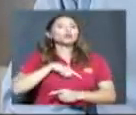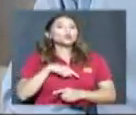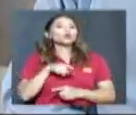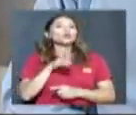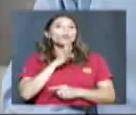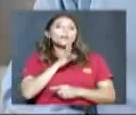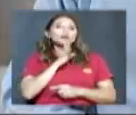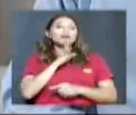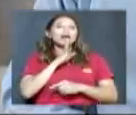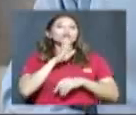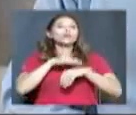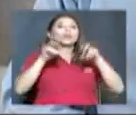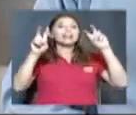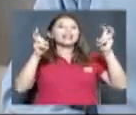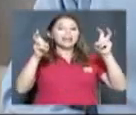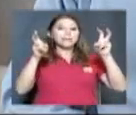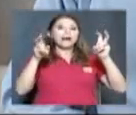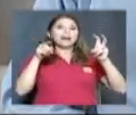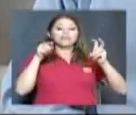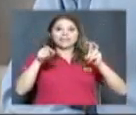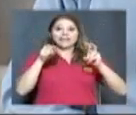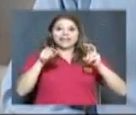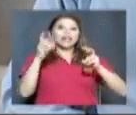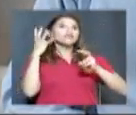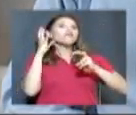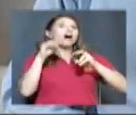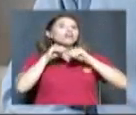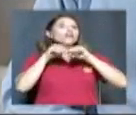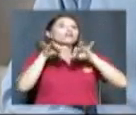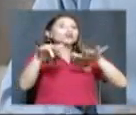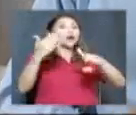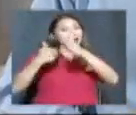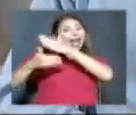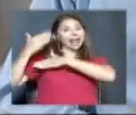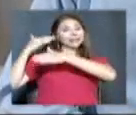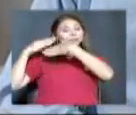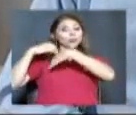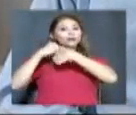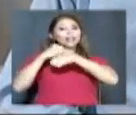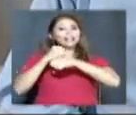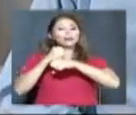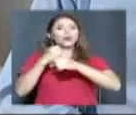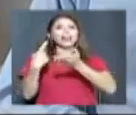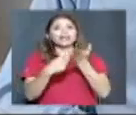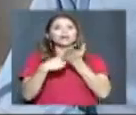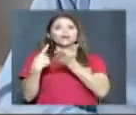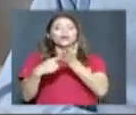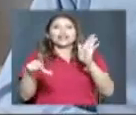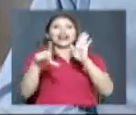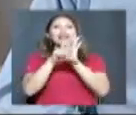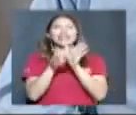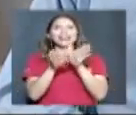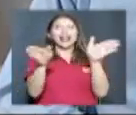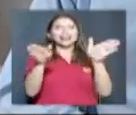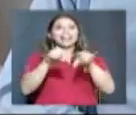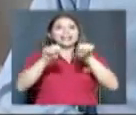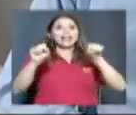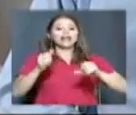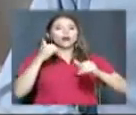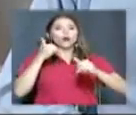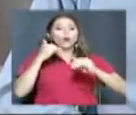radiodifusión cuando se hizo la discusión de la Ley General de Telecomunicaciones, no hubiera sido el